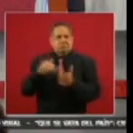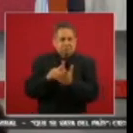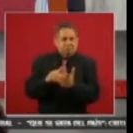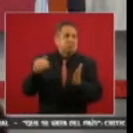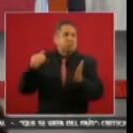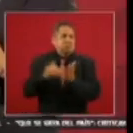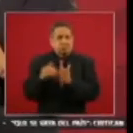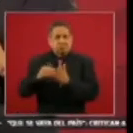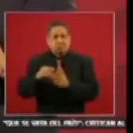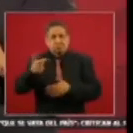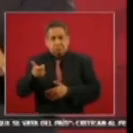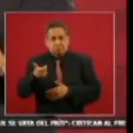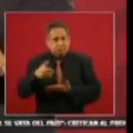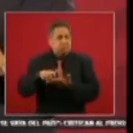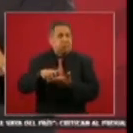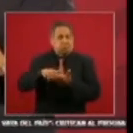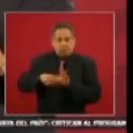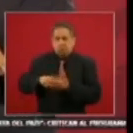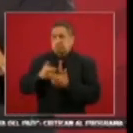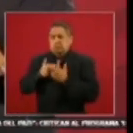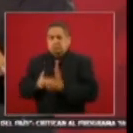50-60,000 millones de pesos de ahorro.